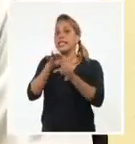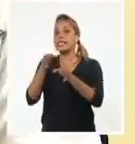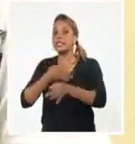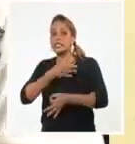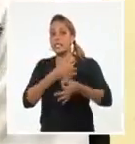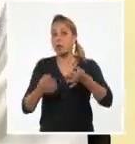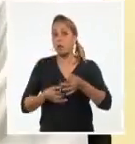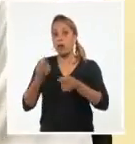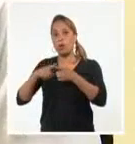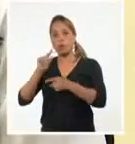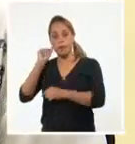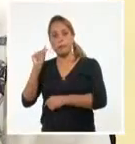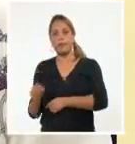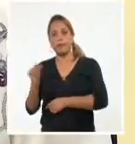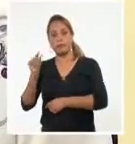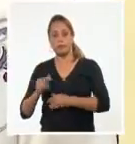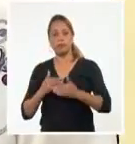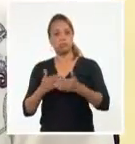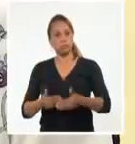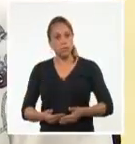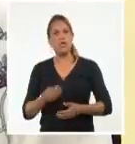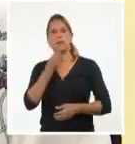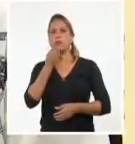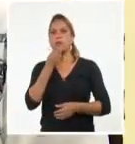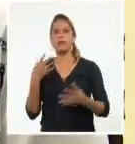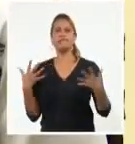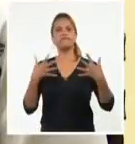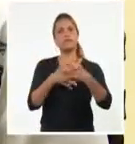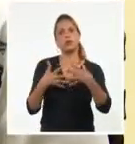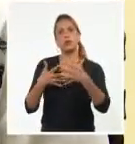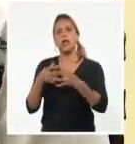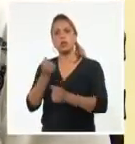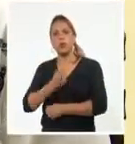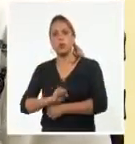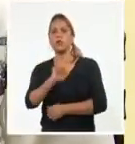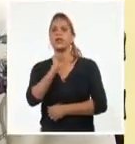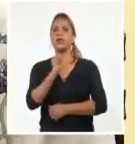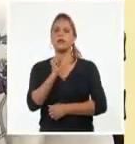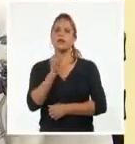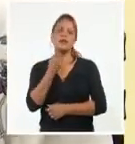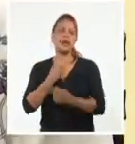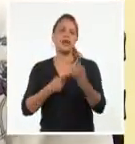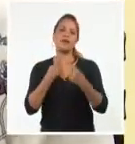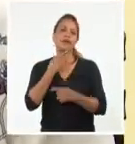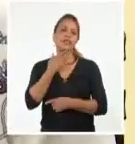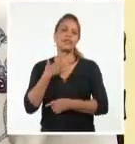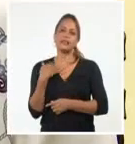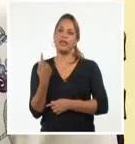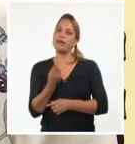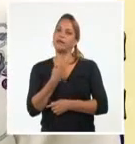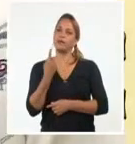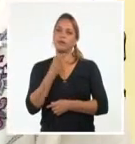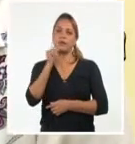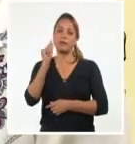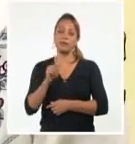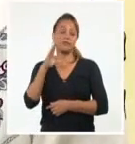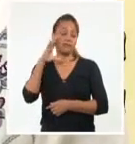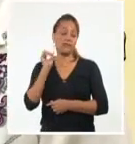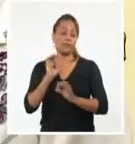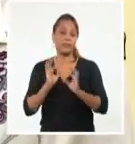vía pueden estar vinculados genéticamente con sus hijos, que es además un anhelo perfectamente entendible en todas